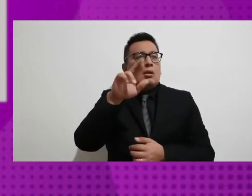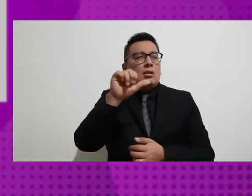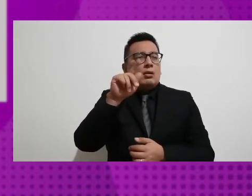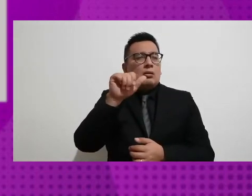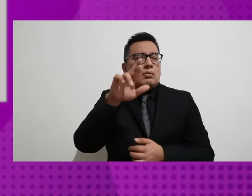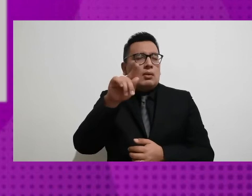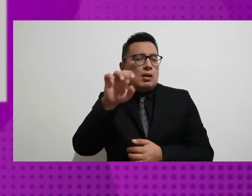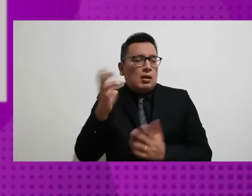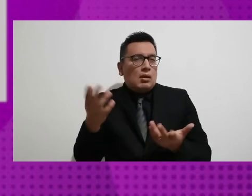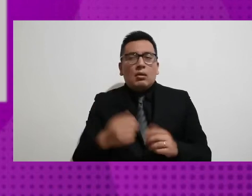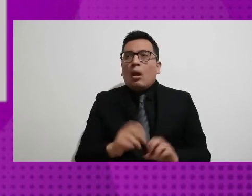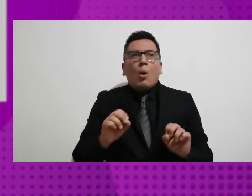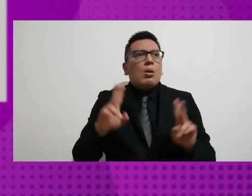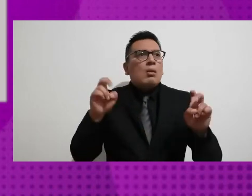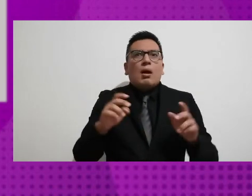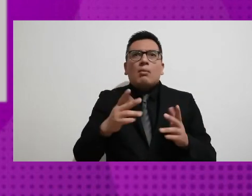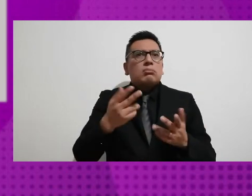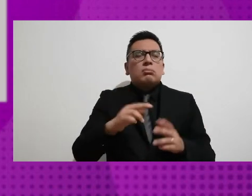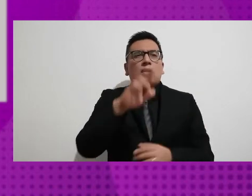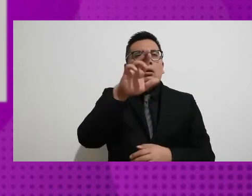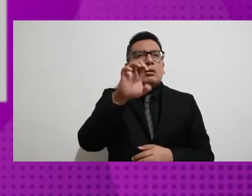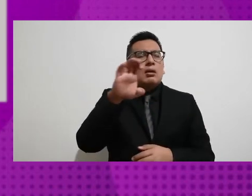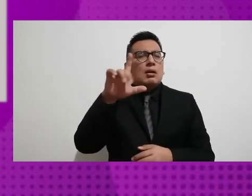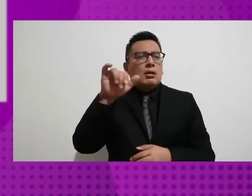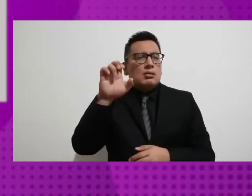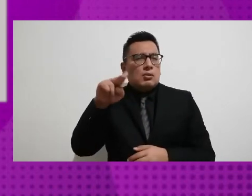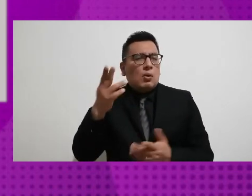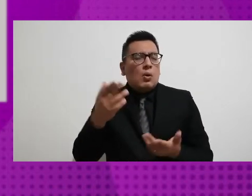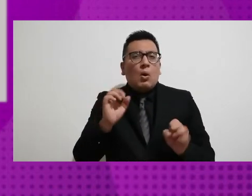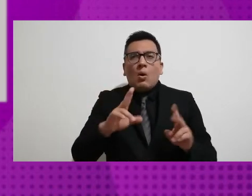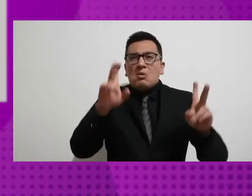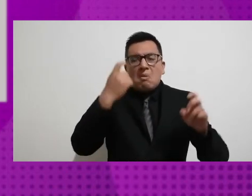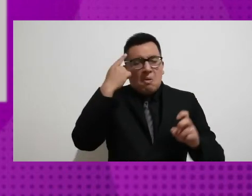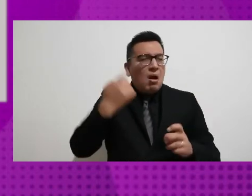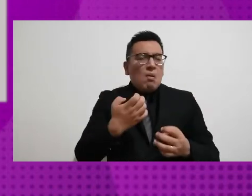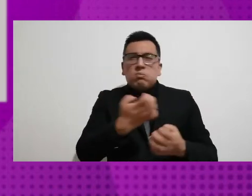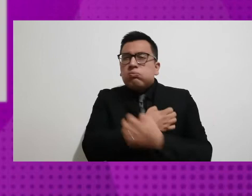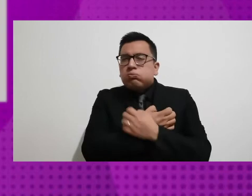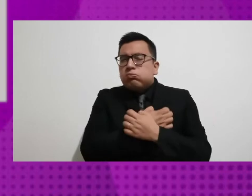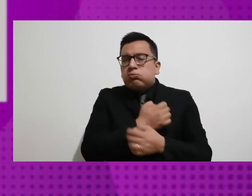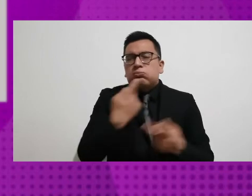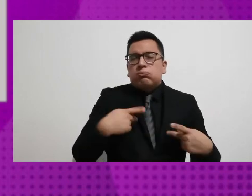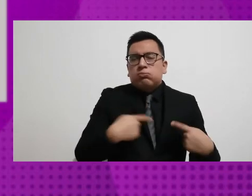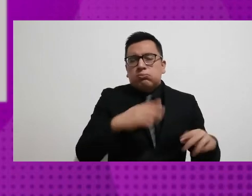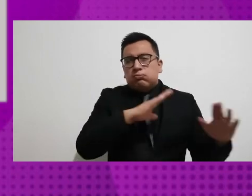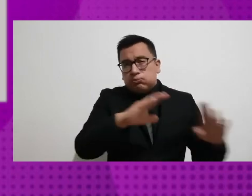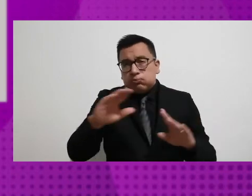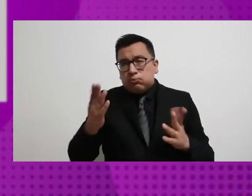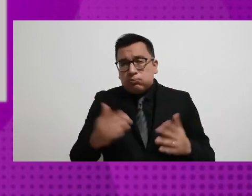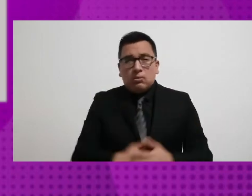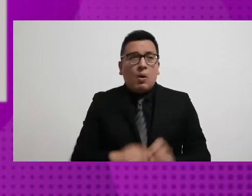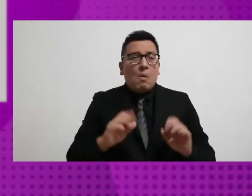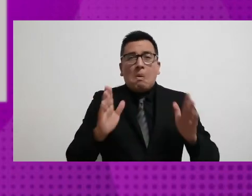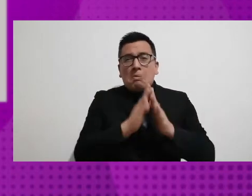Coahuila, reelección, acciones afirmativas, así como las aportaciones en materia de educación cívica y